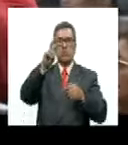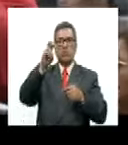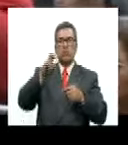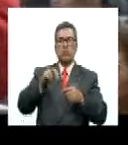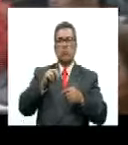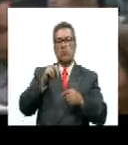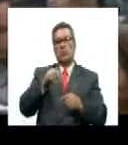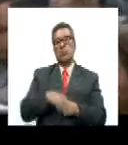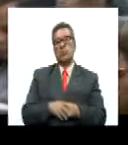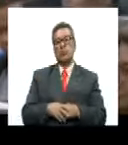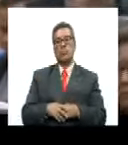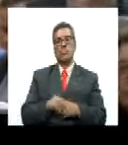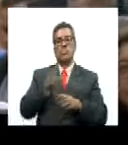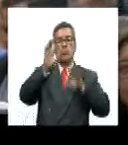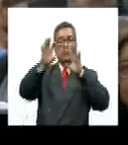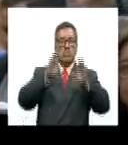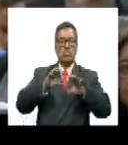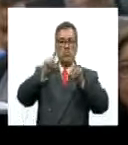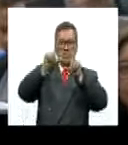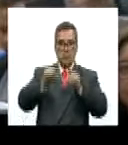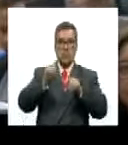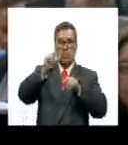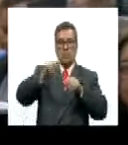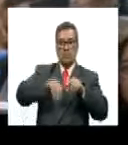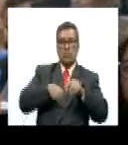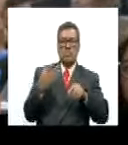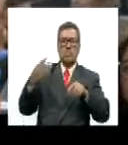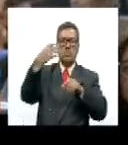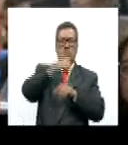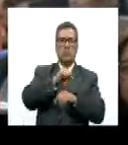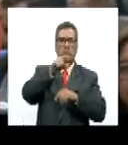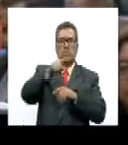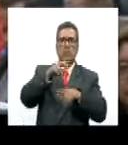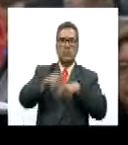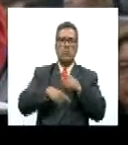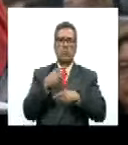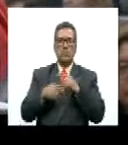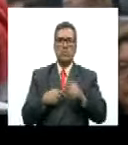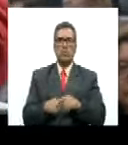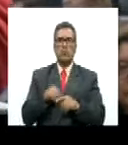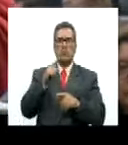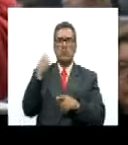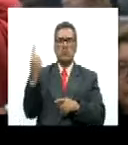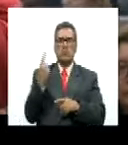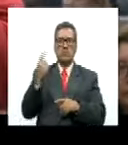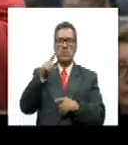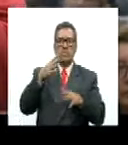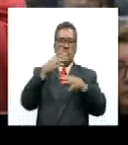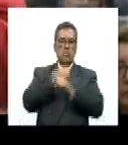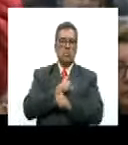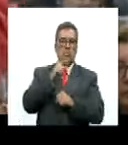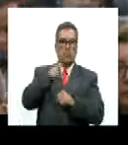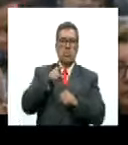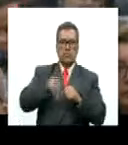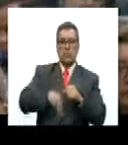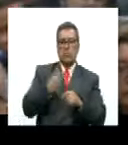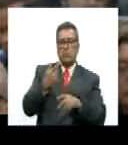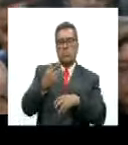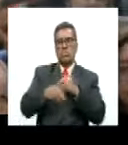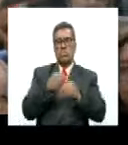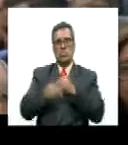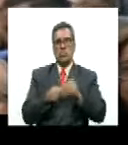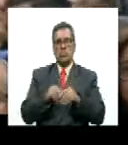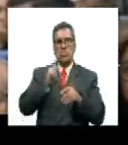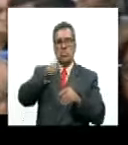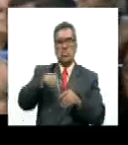tipo, donde los países pequeños también puedan alcanzar su desarrollo. No solamente confiamos en que eso puede ser así,